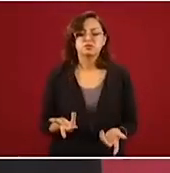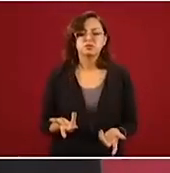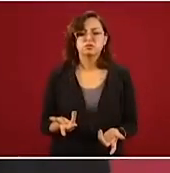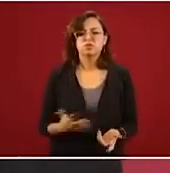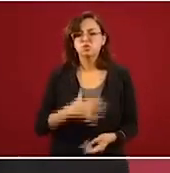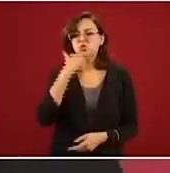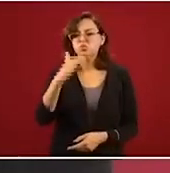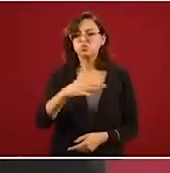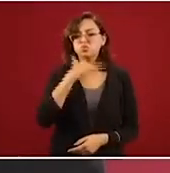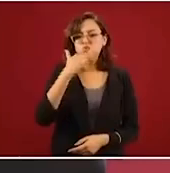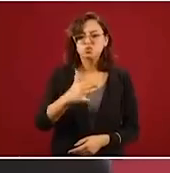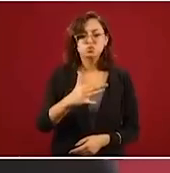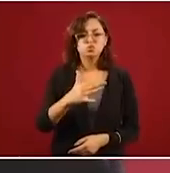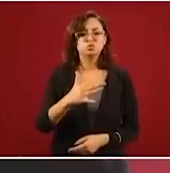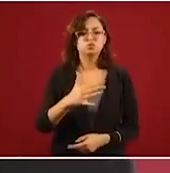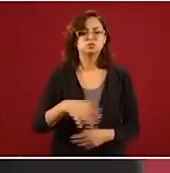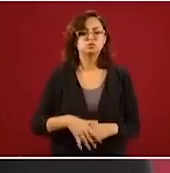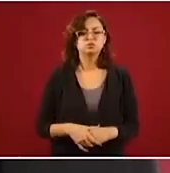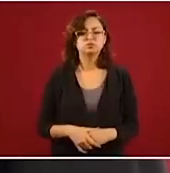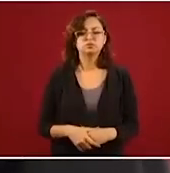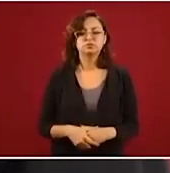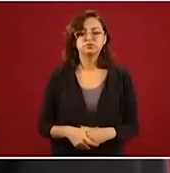el corrupto,